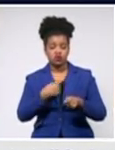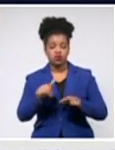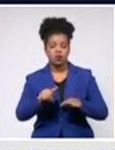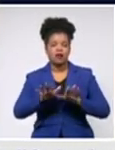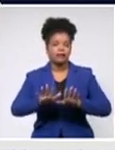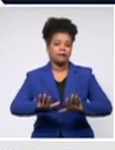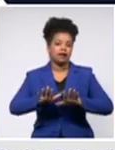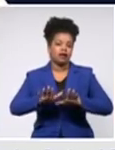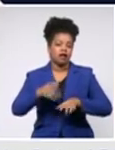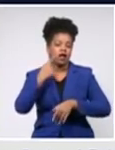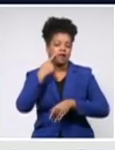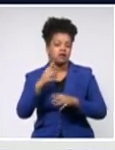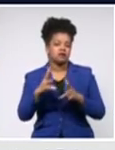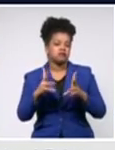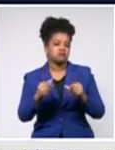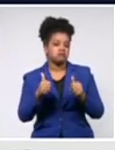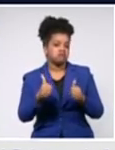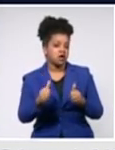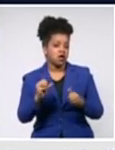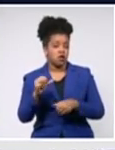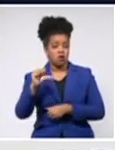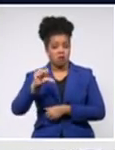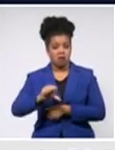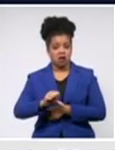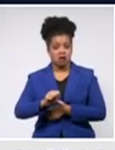de que se tenga ya